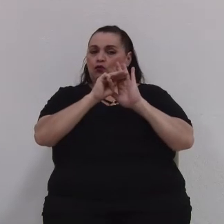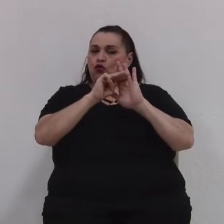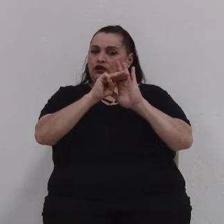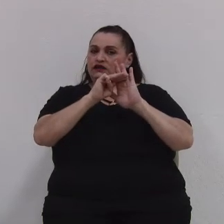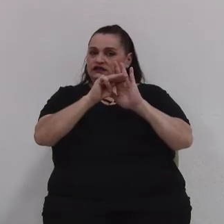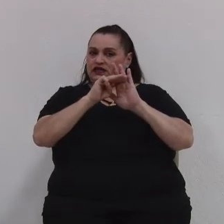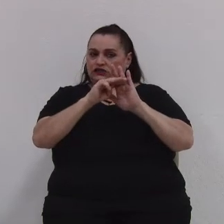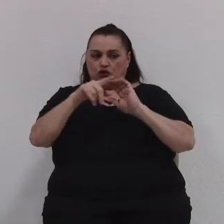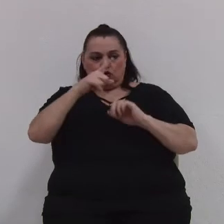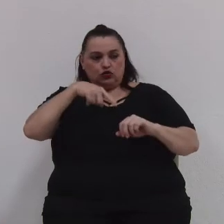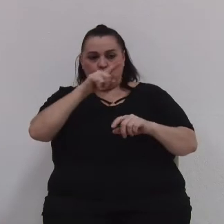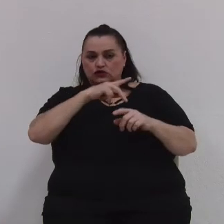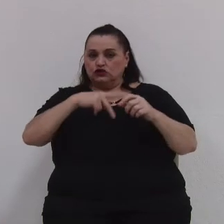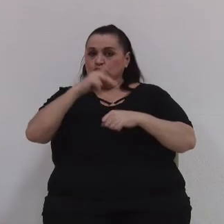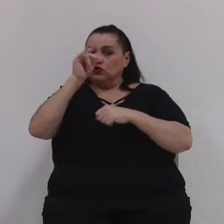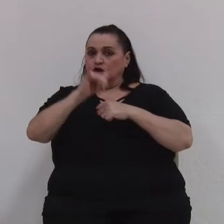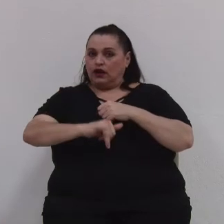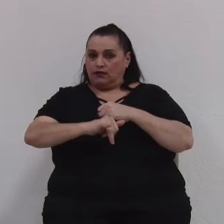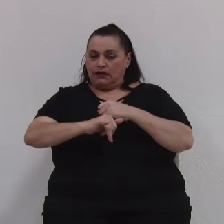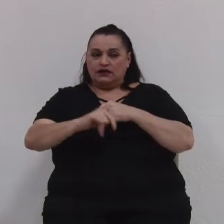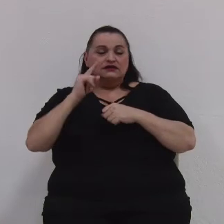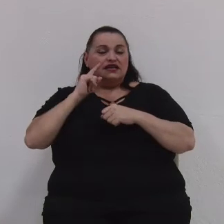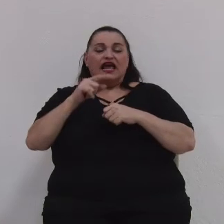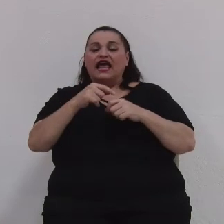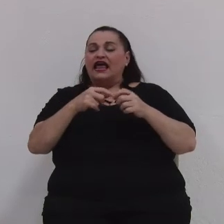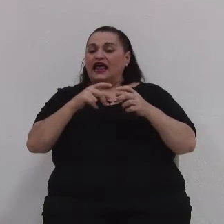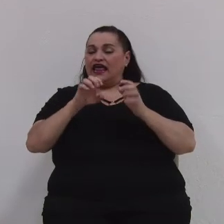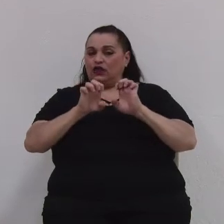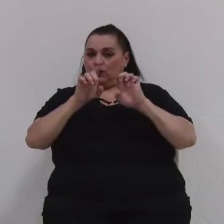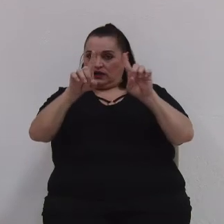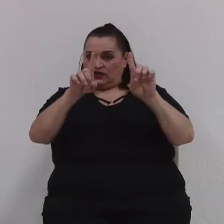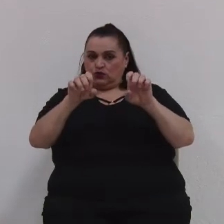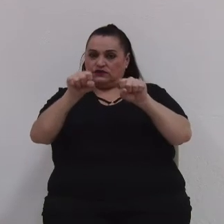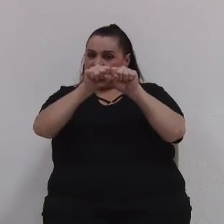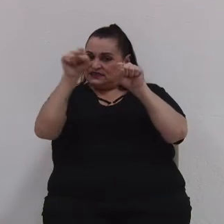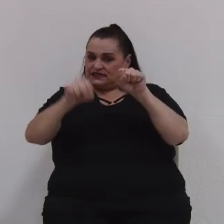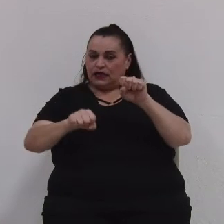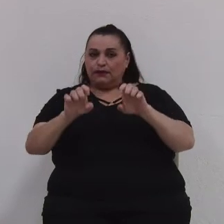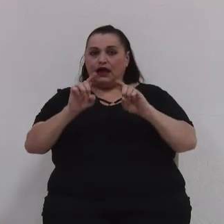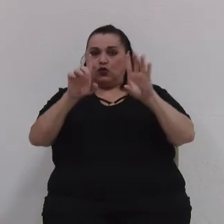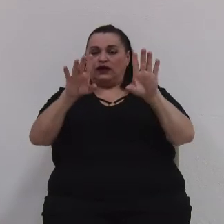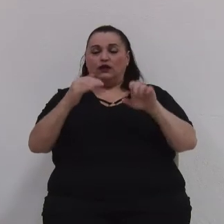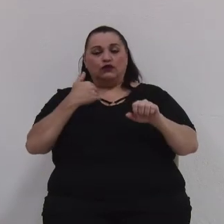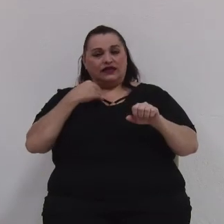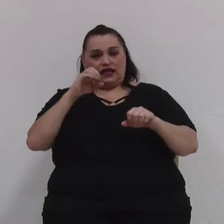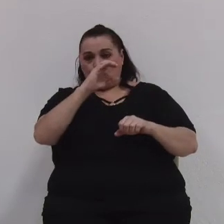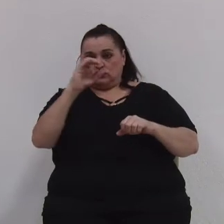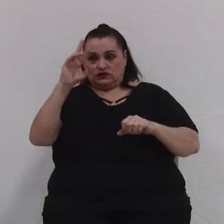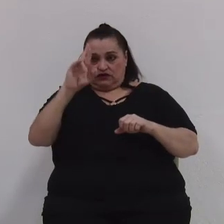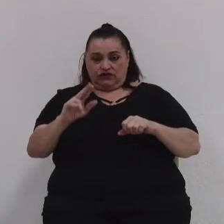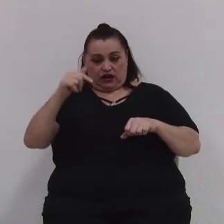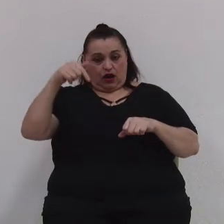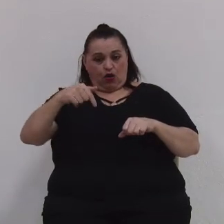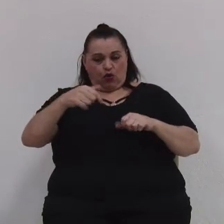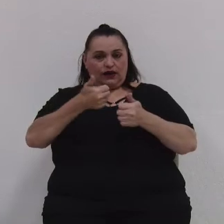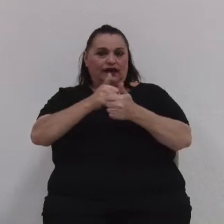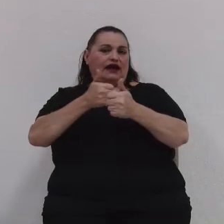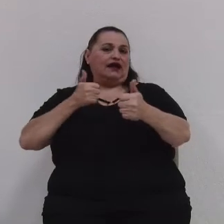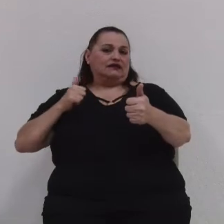modernización de nuestros programas educativos y de este sistema educativo que tiene Costa Rica hoy en